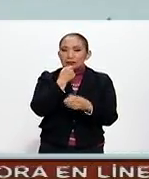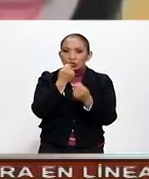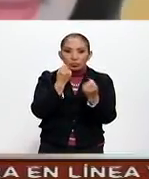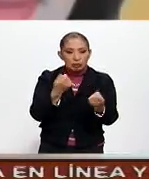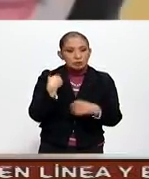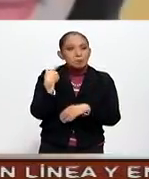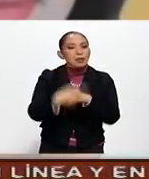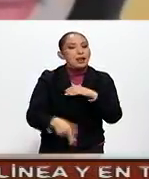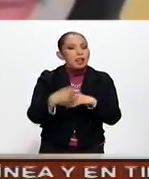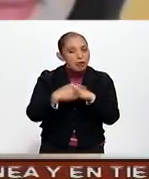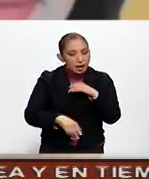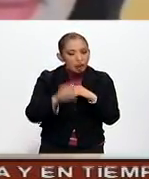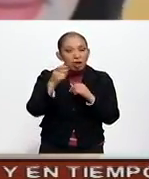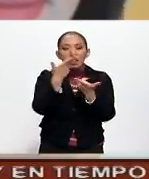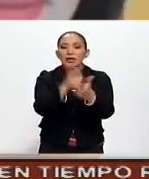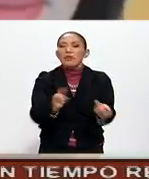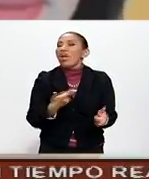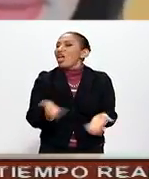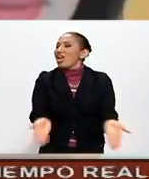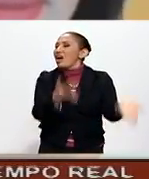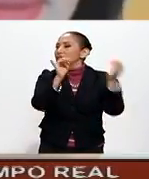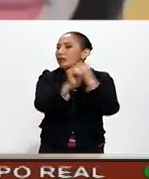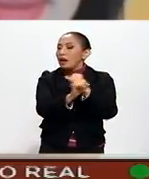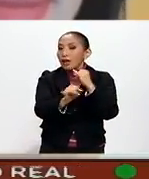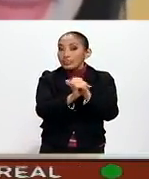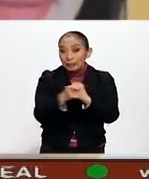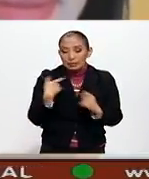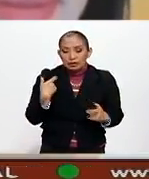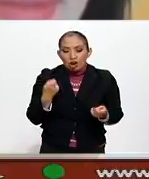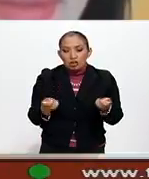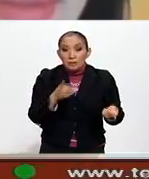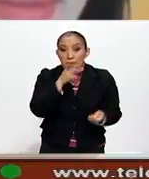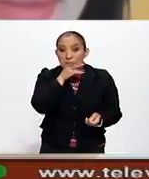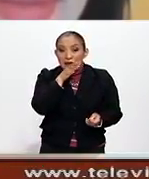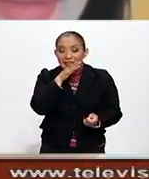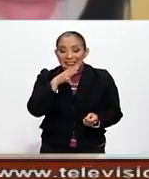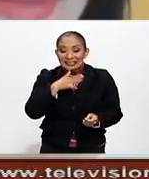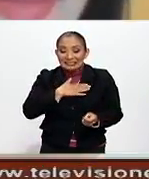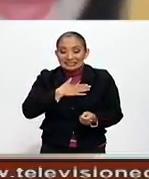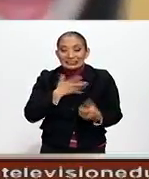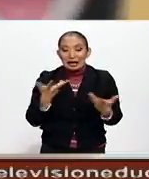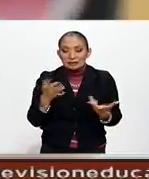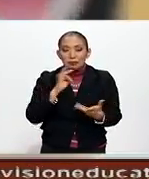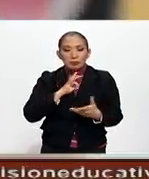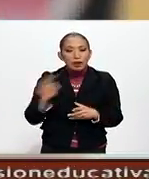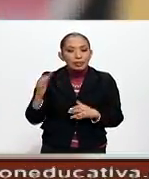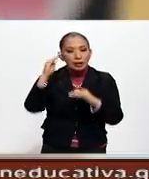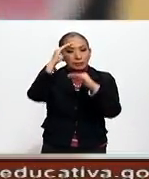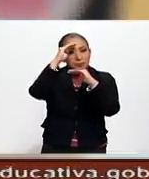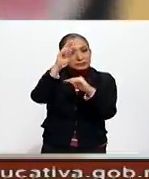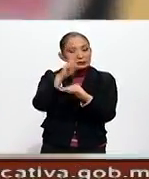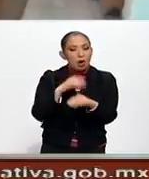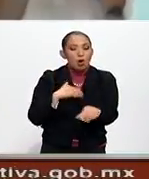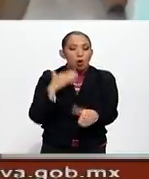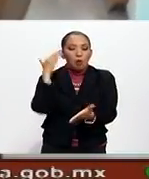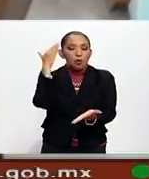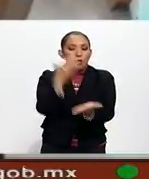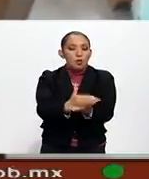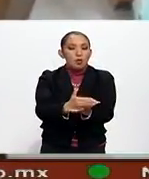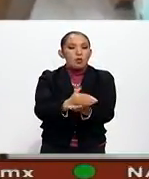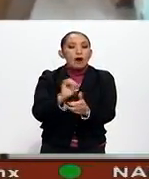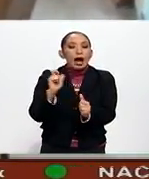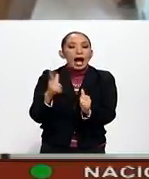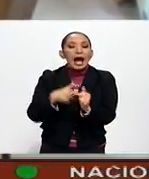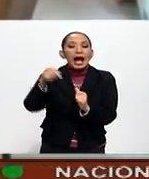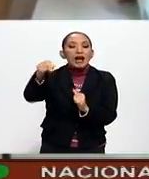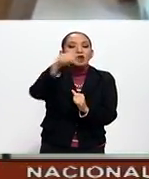expuestos completamente y hay mucha libertad. Entonces el control parental te ayuda a que el padre pueda restringir o bloquear cuáles